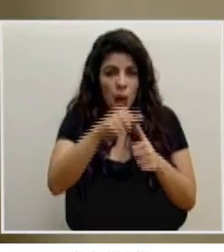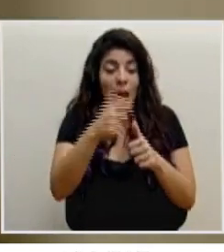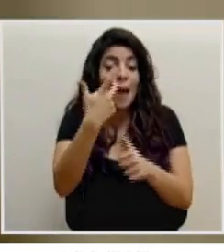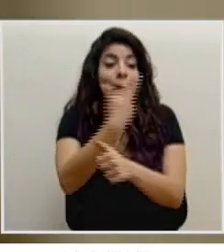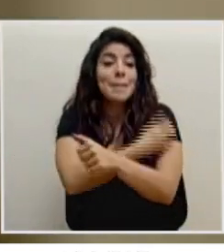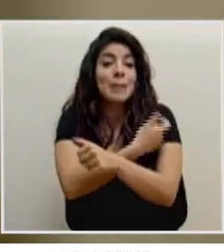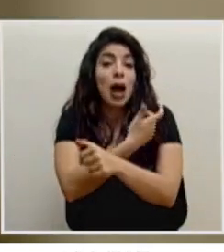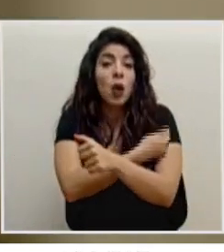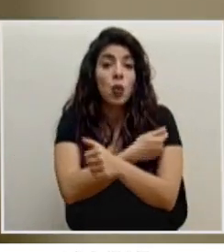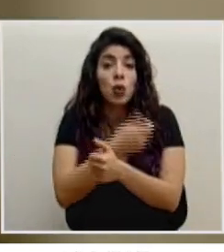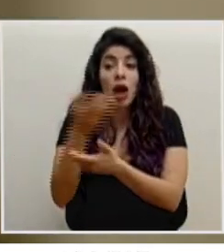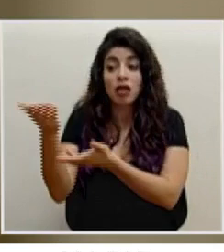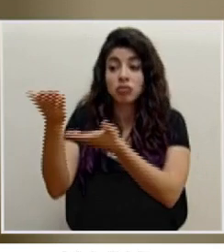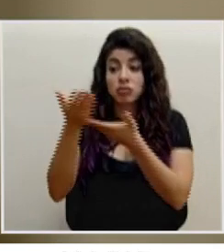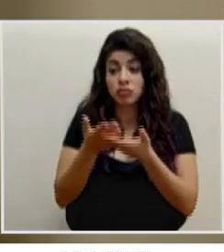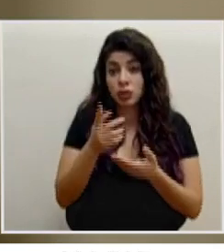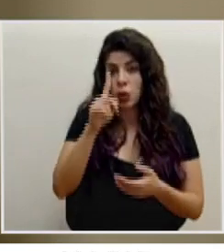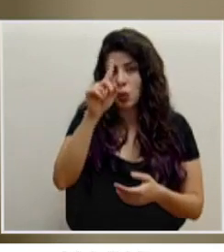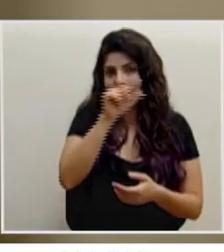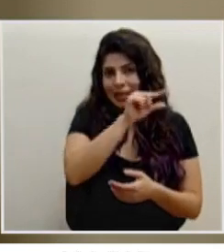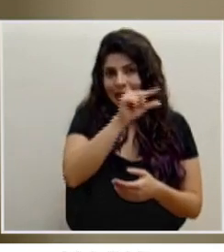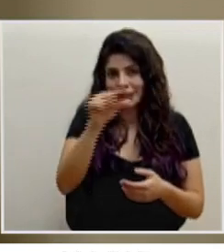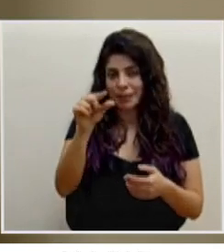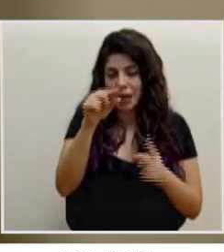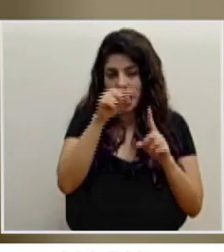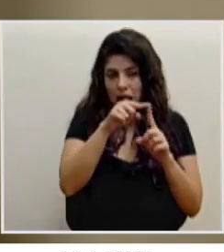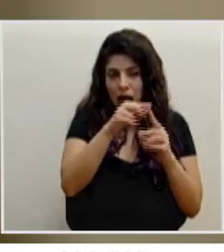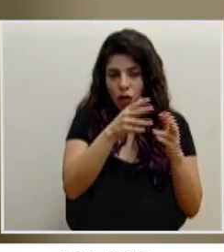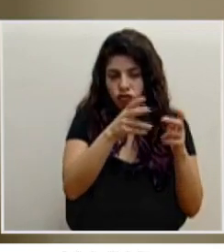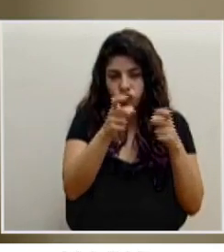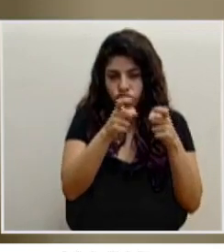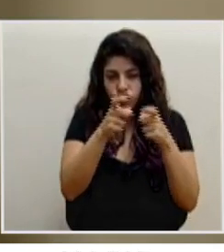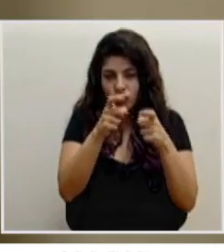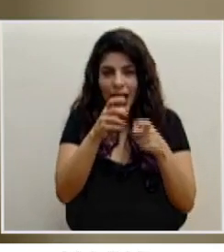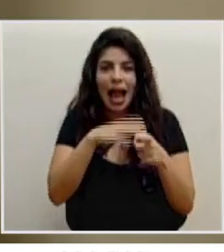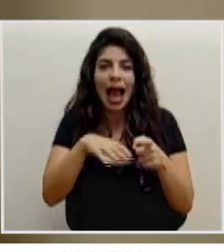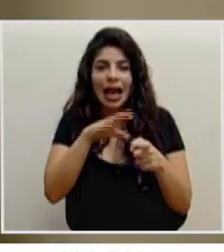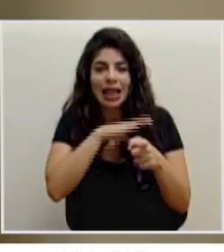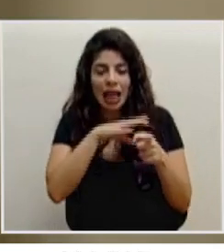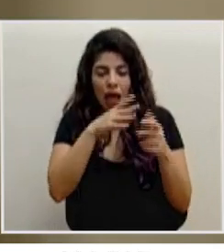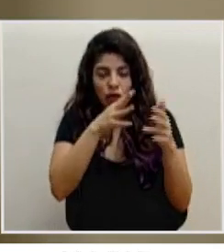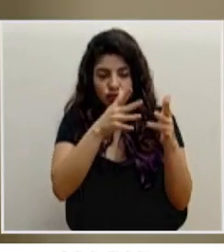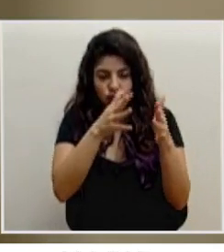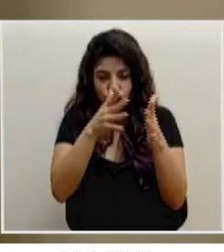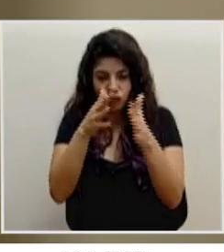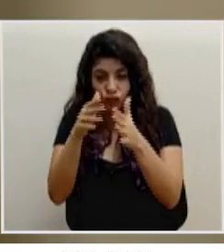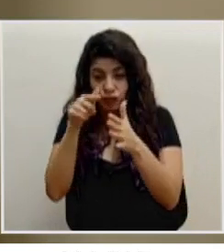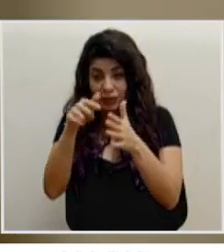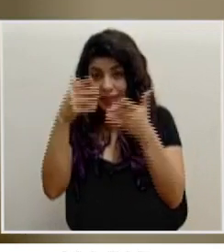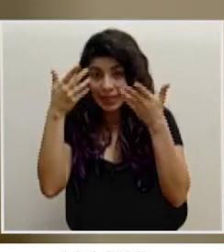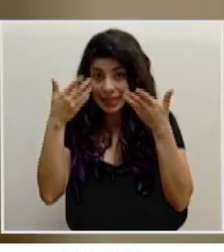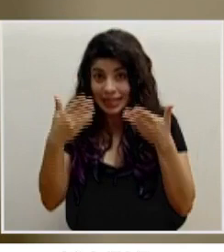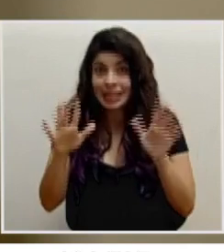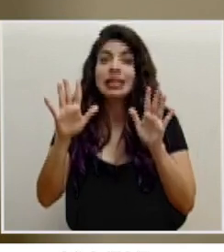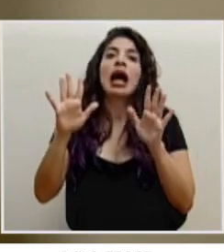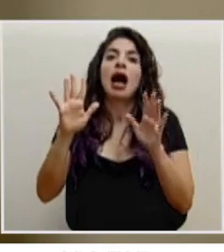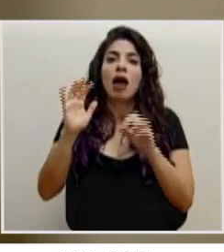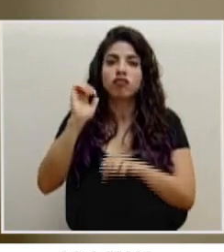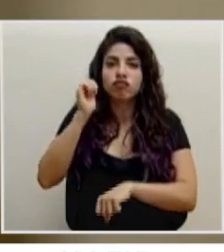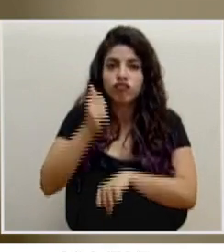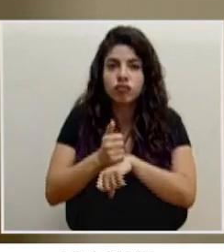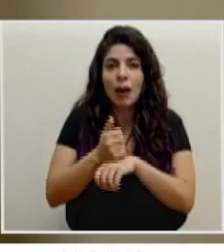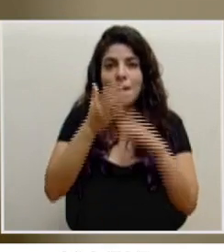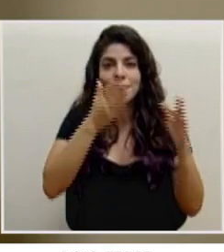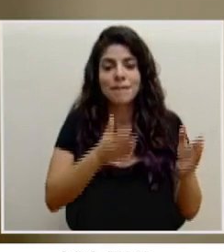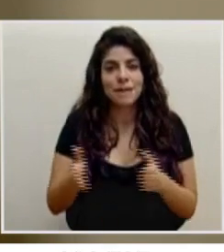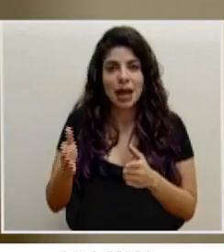se recibe en una semana específica, tiene que pasar por un control de calidad, y de ahí es que se realiza la programación, ya que tenemos